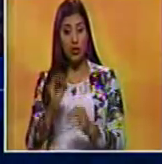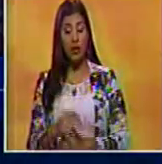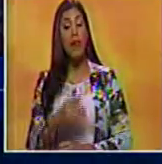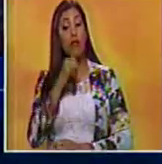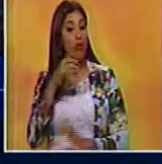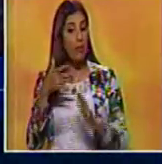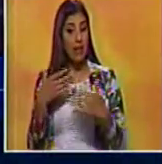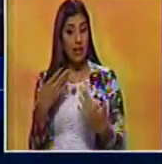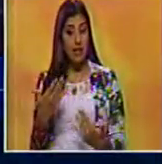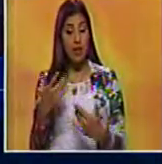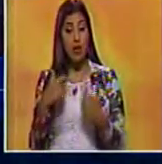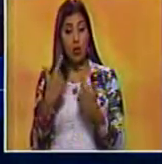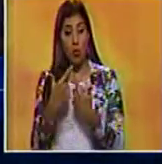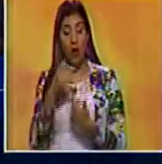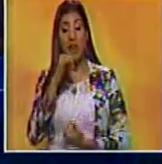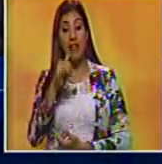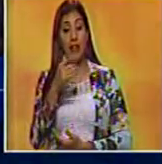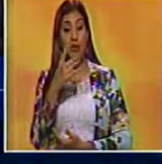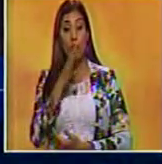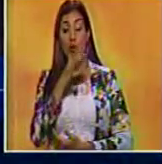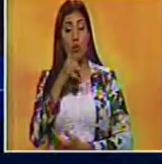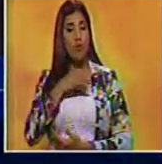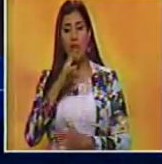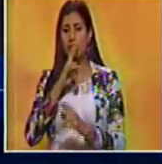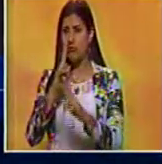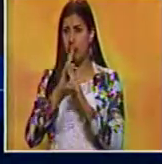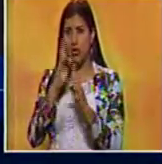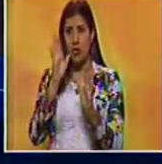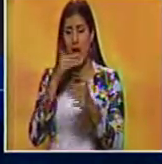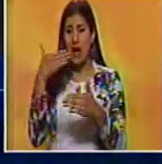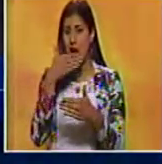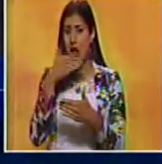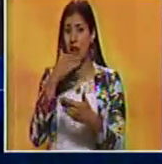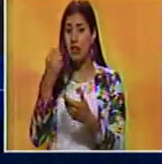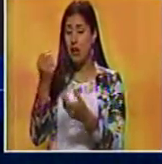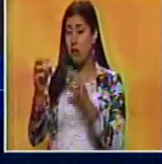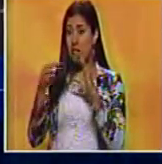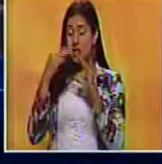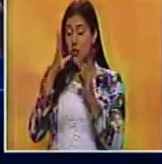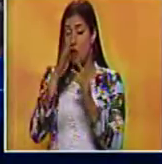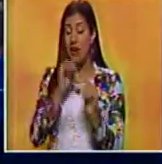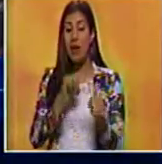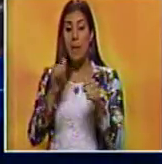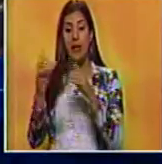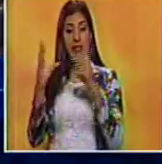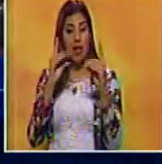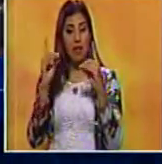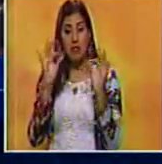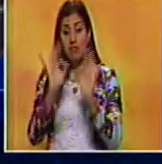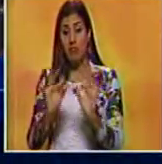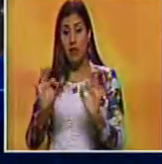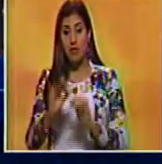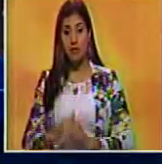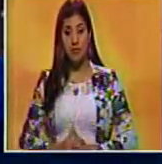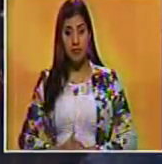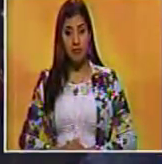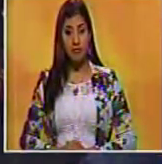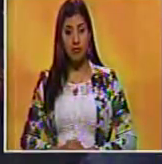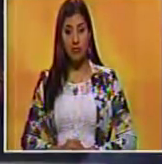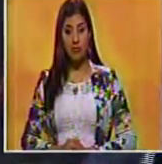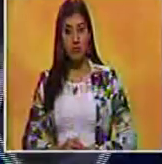Así lo manifestó desde Berlín, donde aseguró no haber recibido la carta enviada por Morales para reiniciar el diálogo.